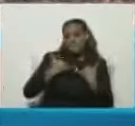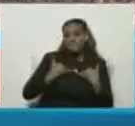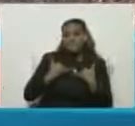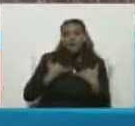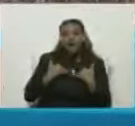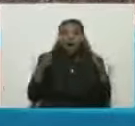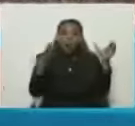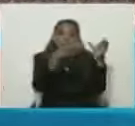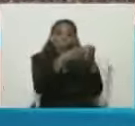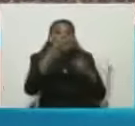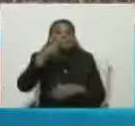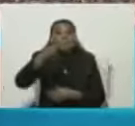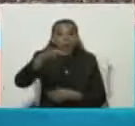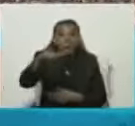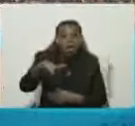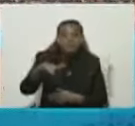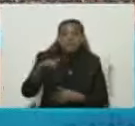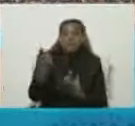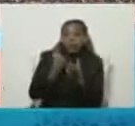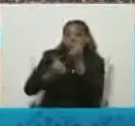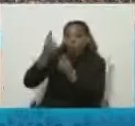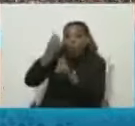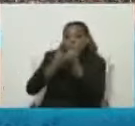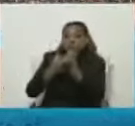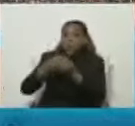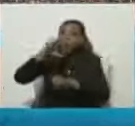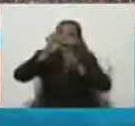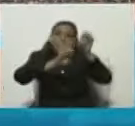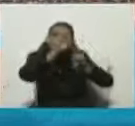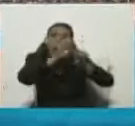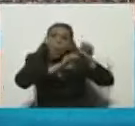habían grupos políticos y económicos